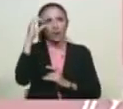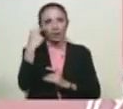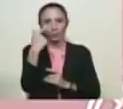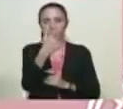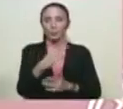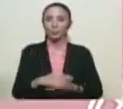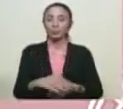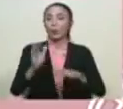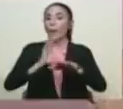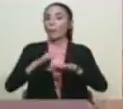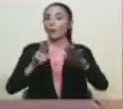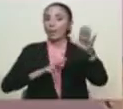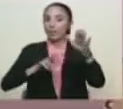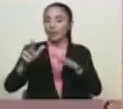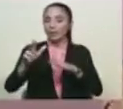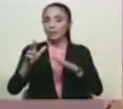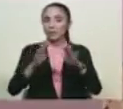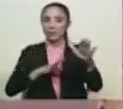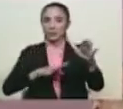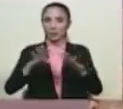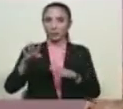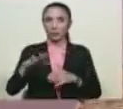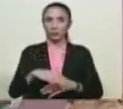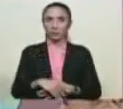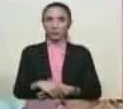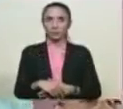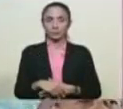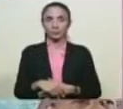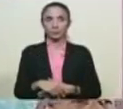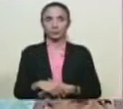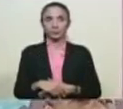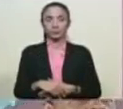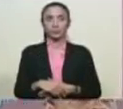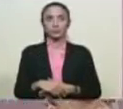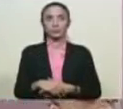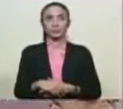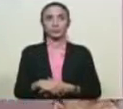porque el 13 y el 14 se cumplen